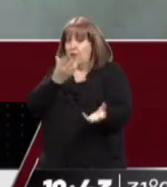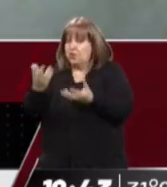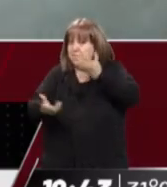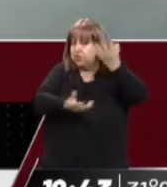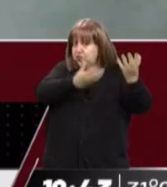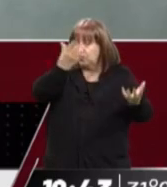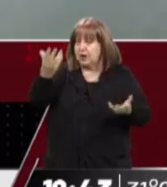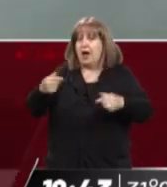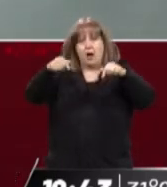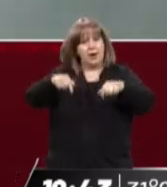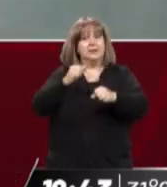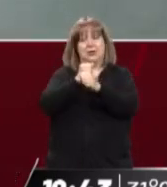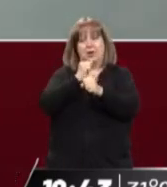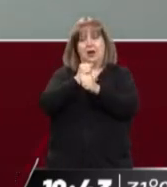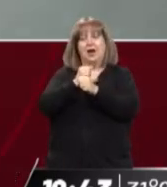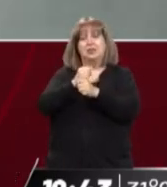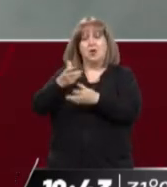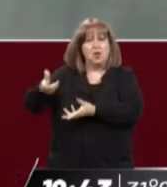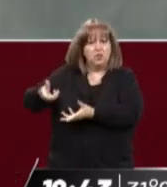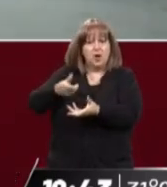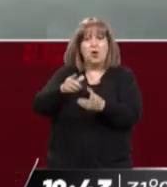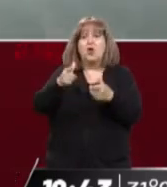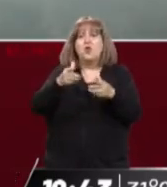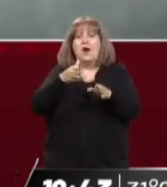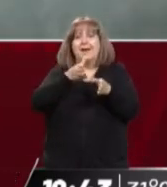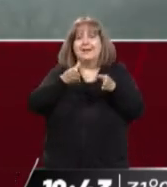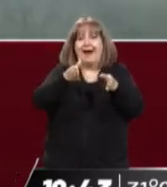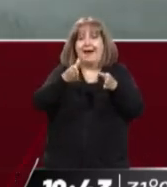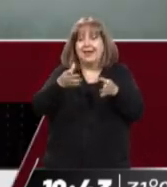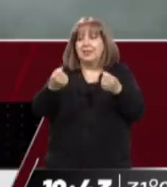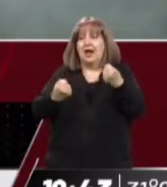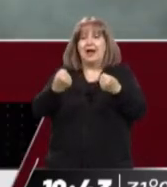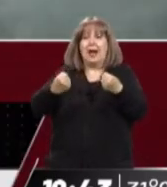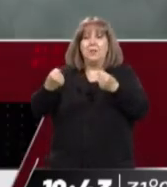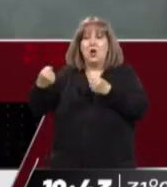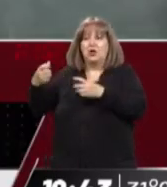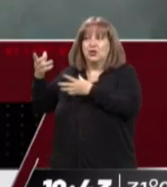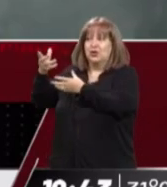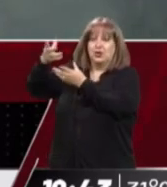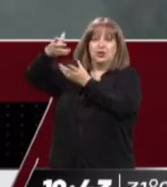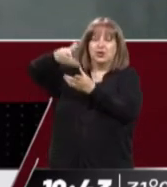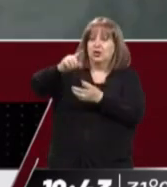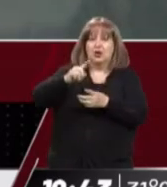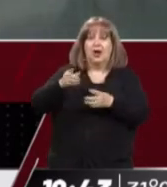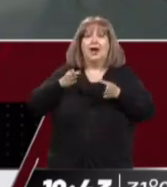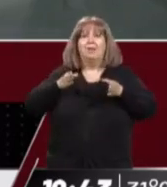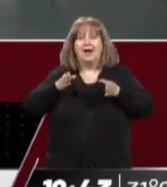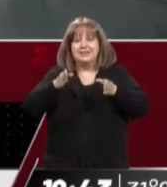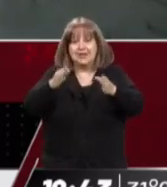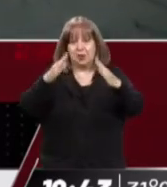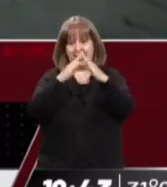ahora están en plena tarea y como les comentaba no hay calles para que los camiones puedan llegar al lugar hay que pasar por